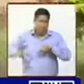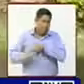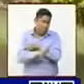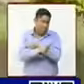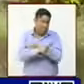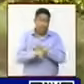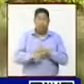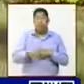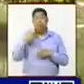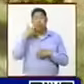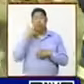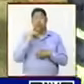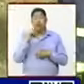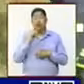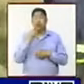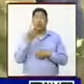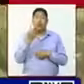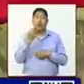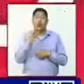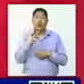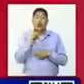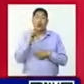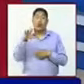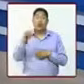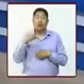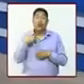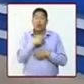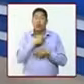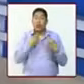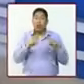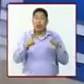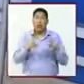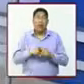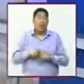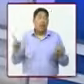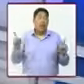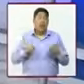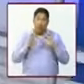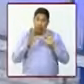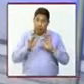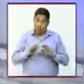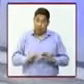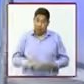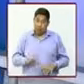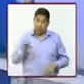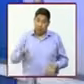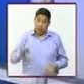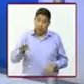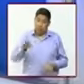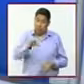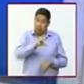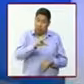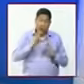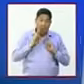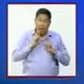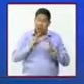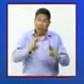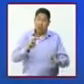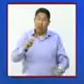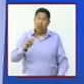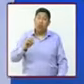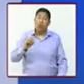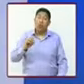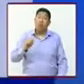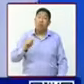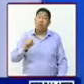también llamar al 812-5050 y vamos a estar presentes. Pero las lluvias golpean a diferentes regiones del país. El río Mascota destrozó